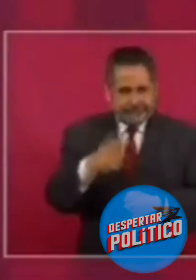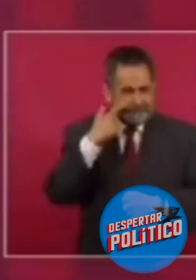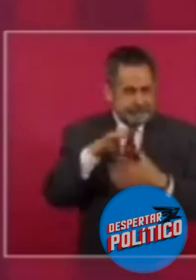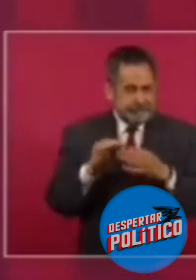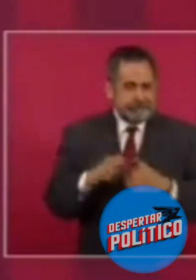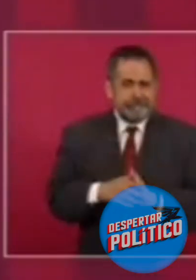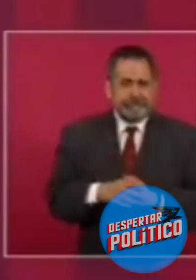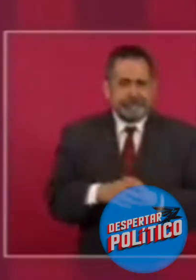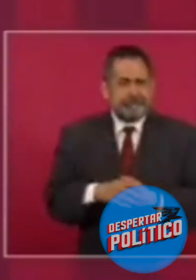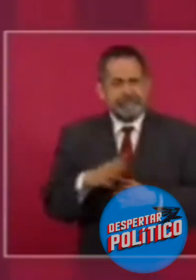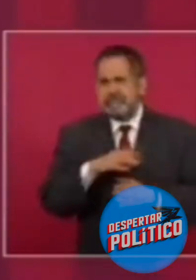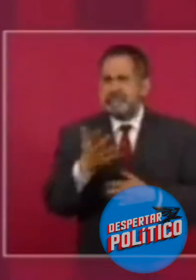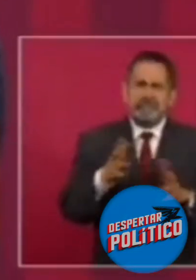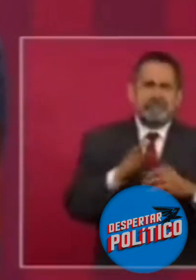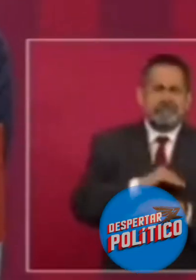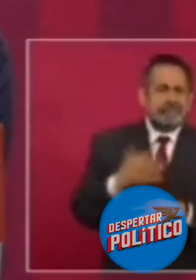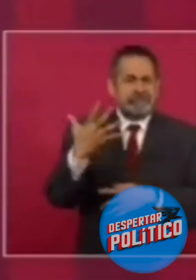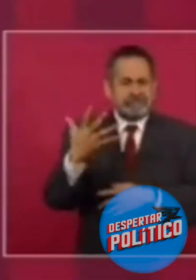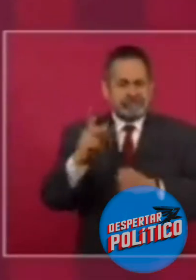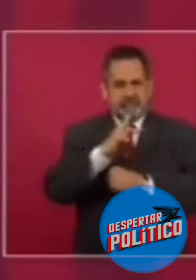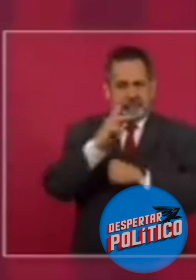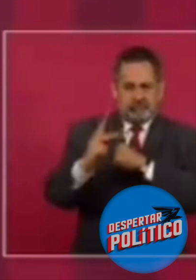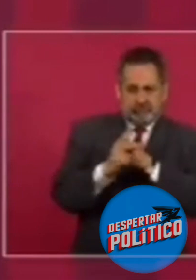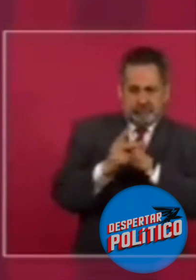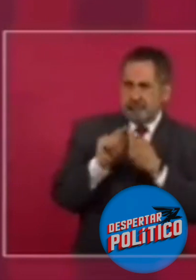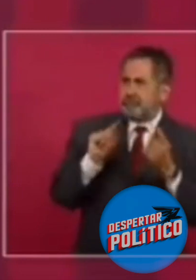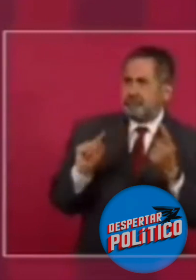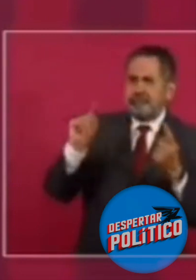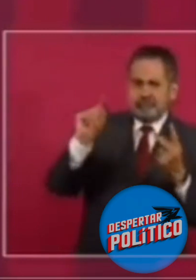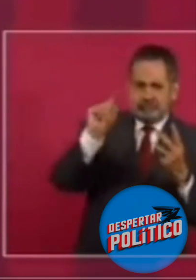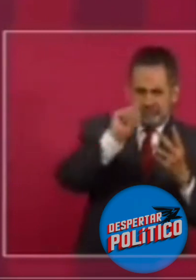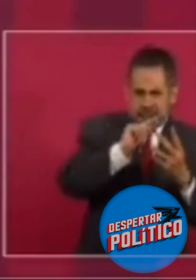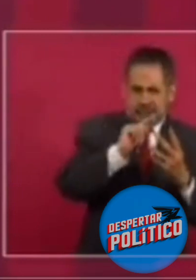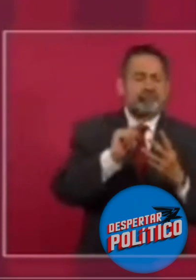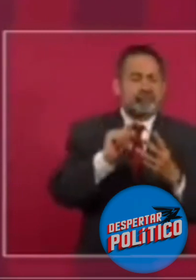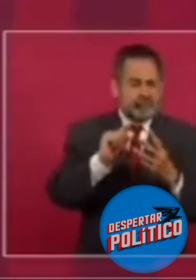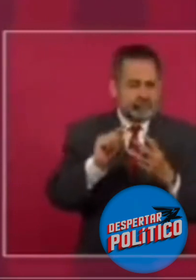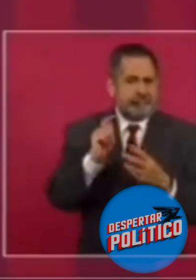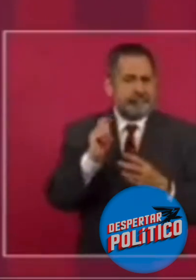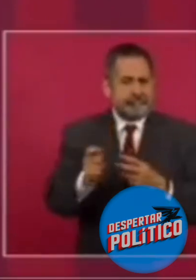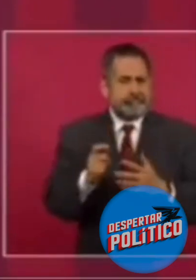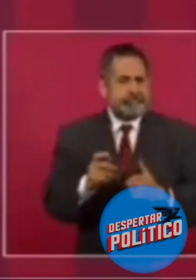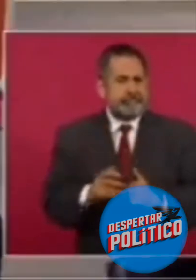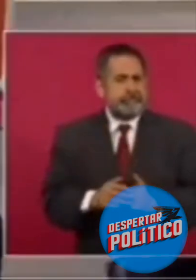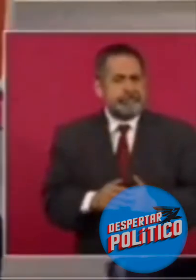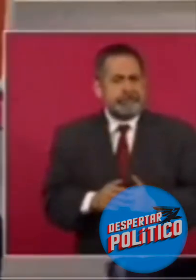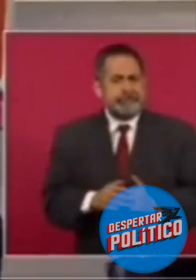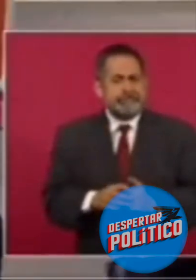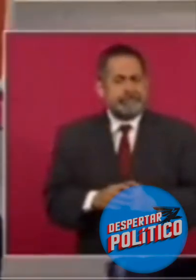Fíjense, hay 5 países que ya han